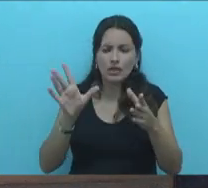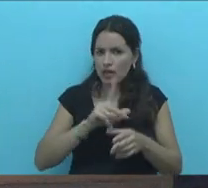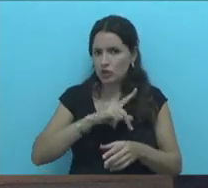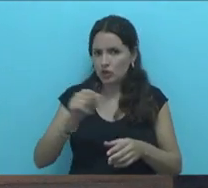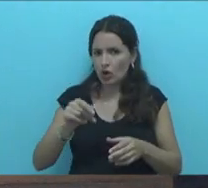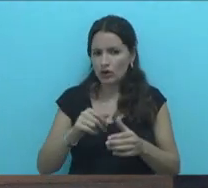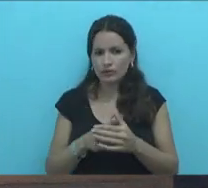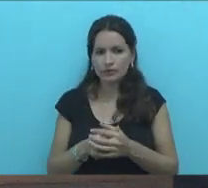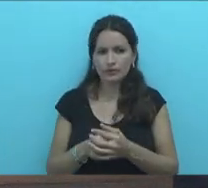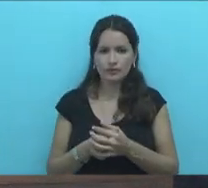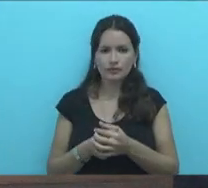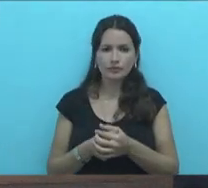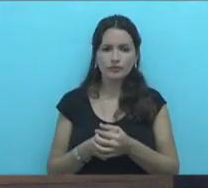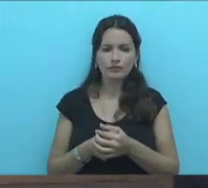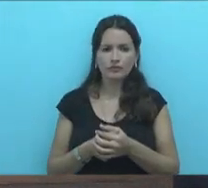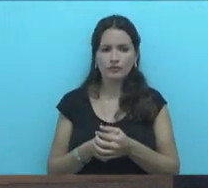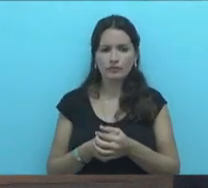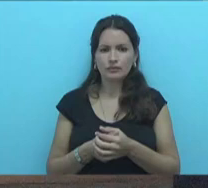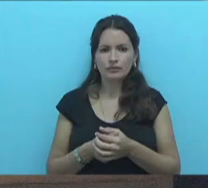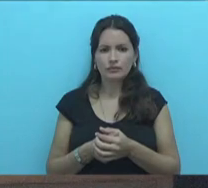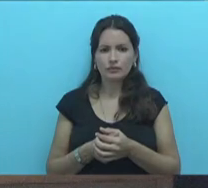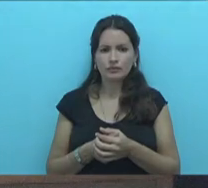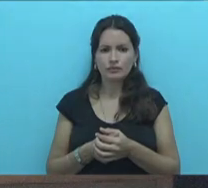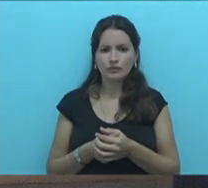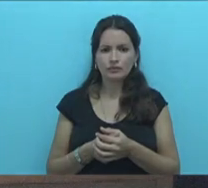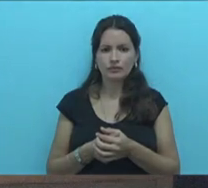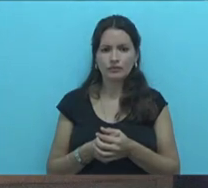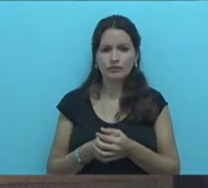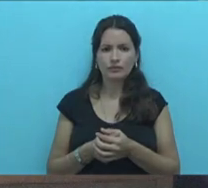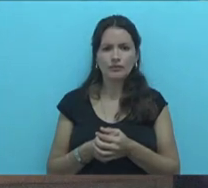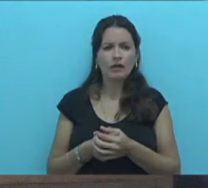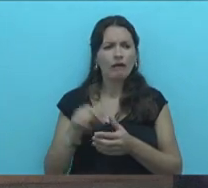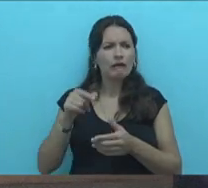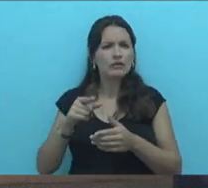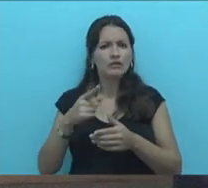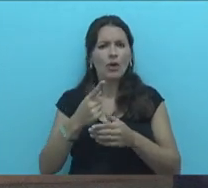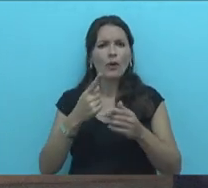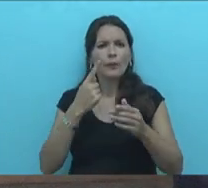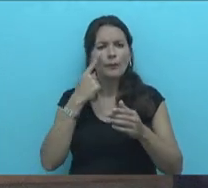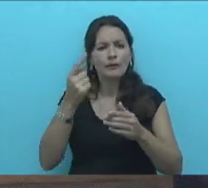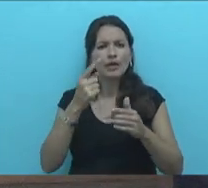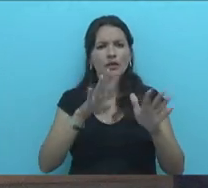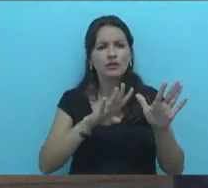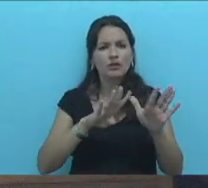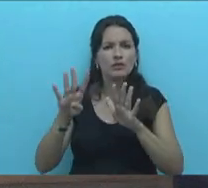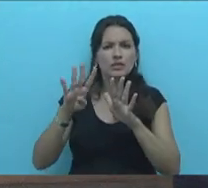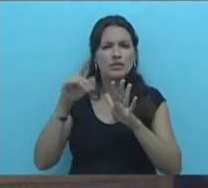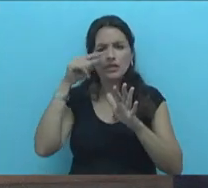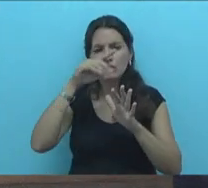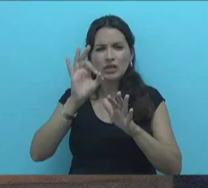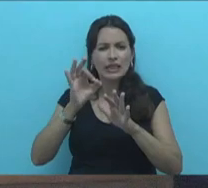del 70 fue una década de violencia, mentira. Fue una década de amor, en donde el ejemplo individual